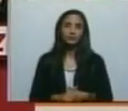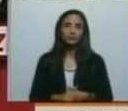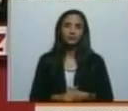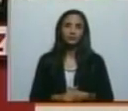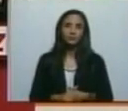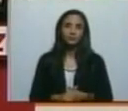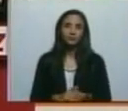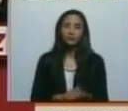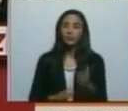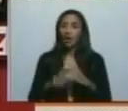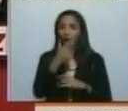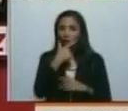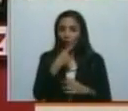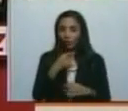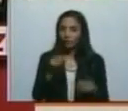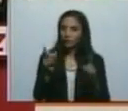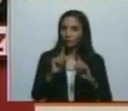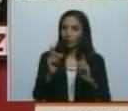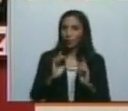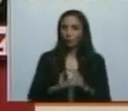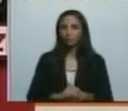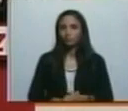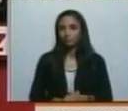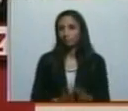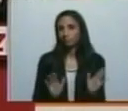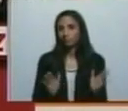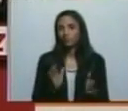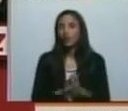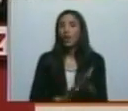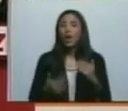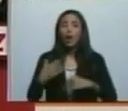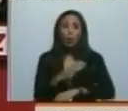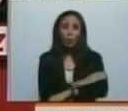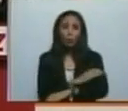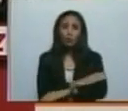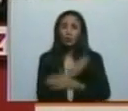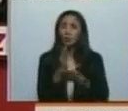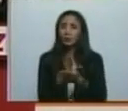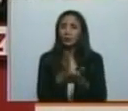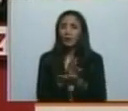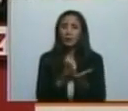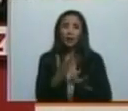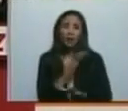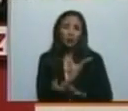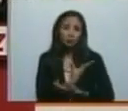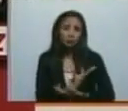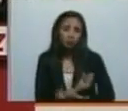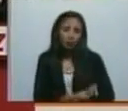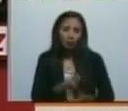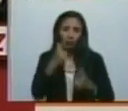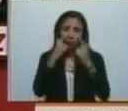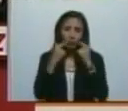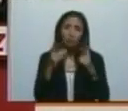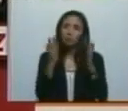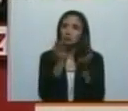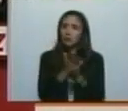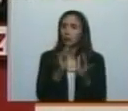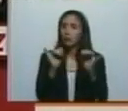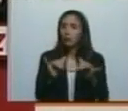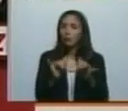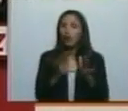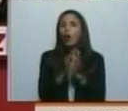Eso no es tan sencillo. ¿Que la derecha va a seguir chillando? Que sigan chillando. Ahí sale. Y uno se da cuenta cómo es el